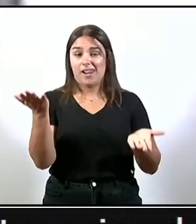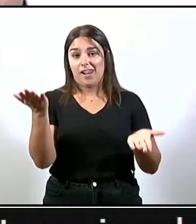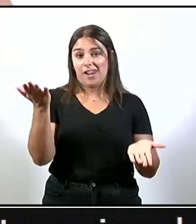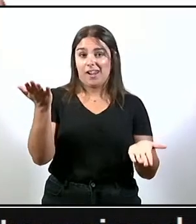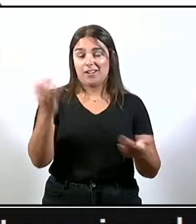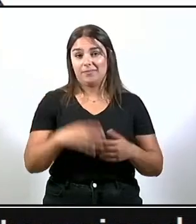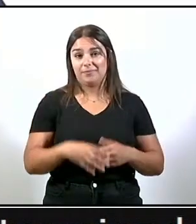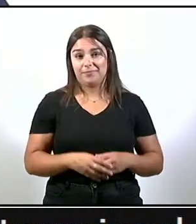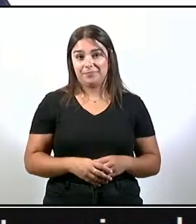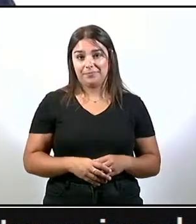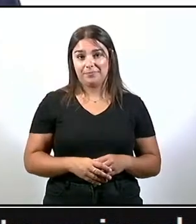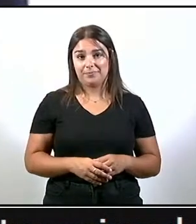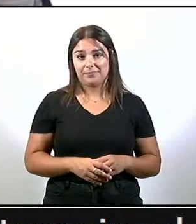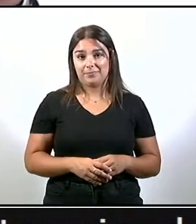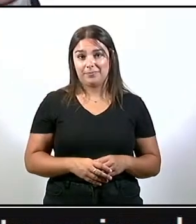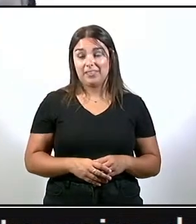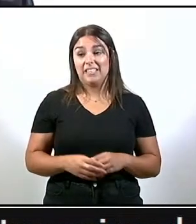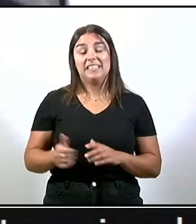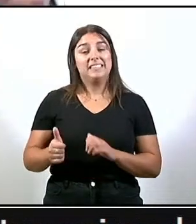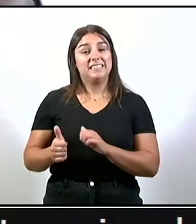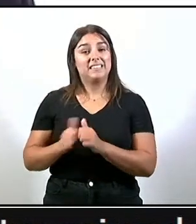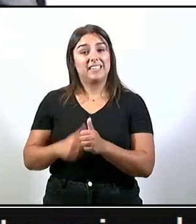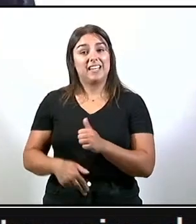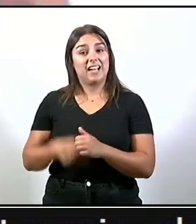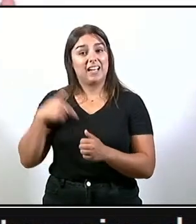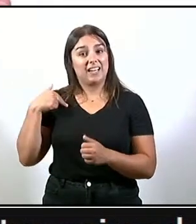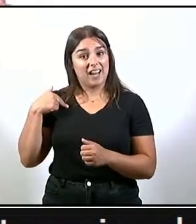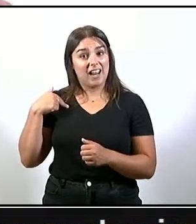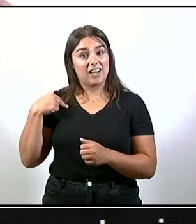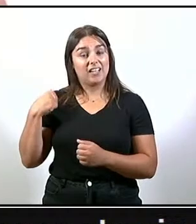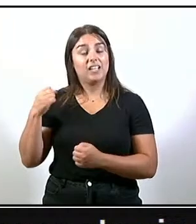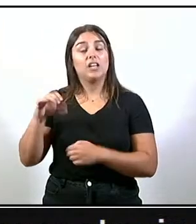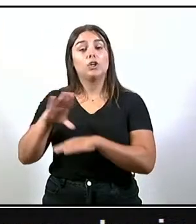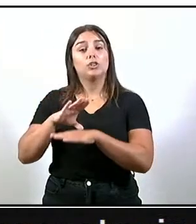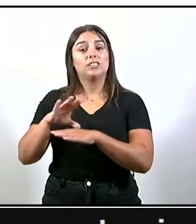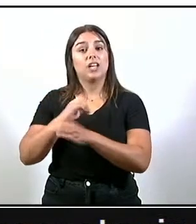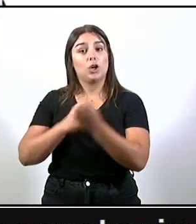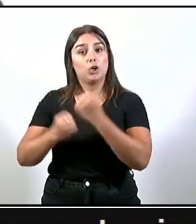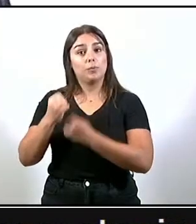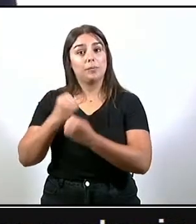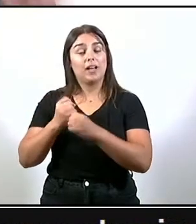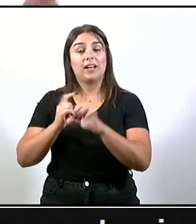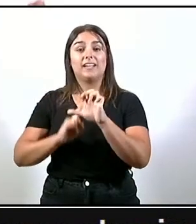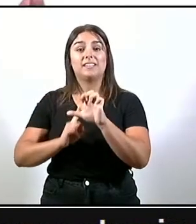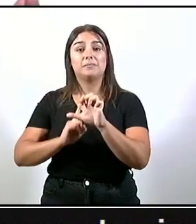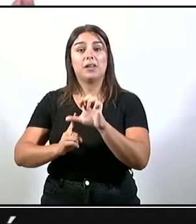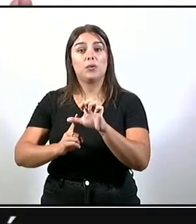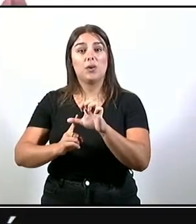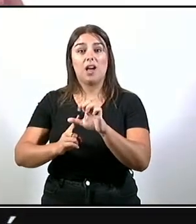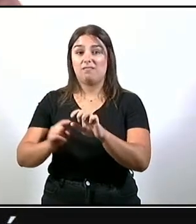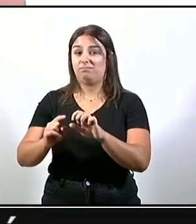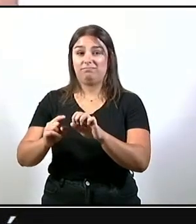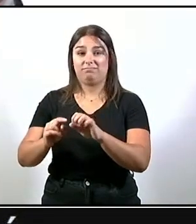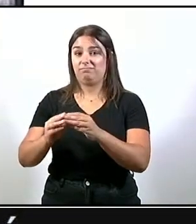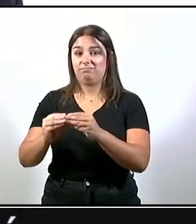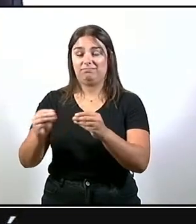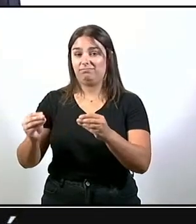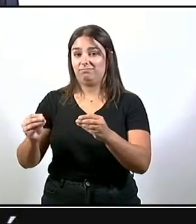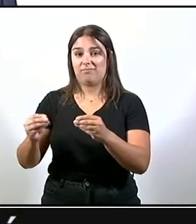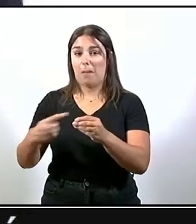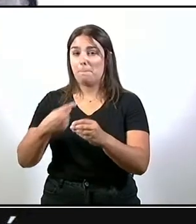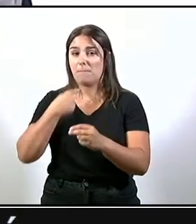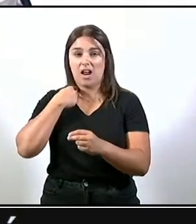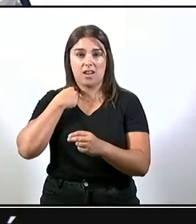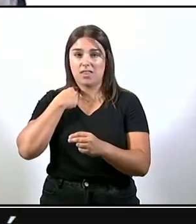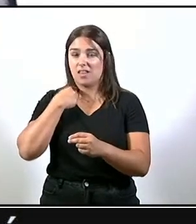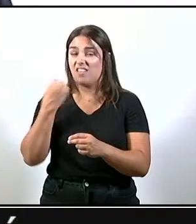Eso se lo dice la secretaria general de la Consejería de Economía, que dejó Extremadura en la bancarrota, con